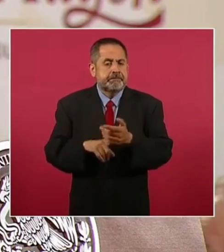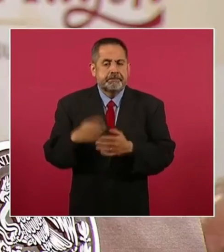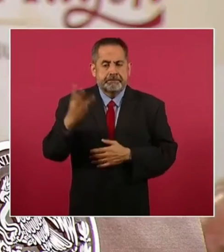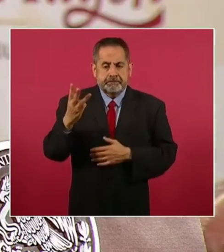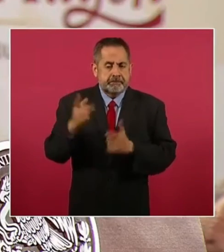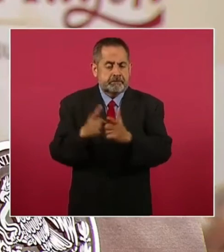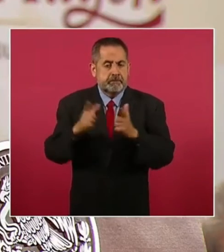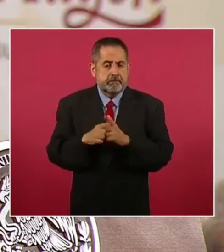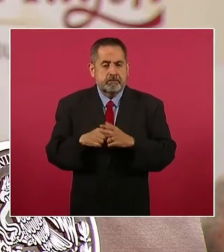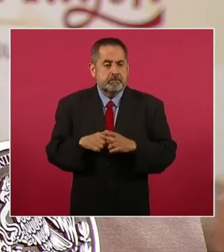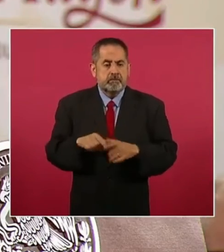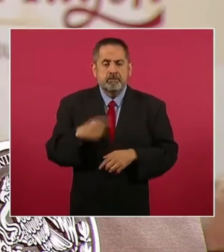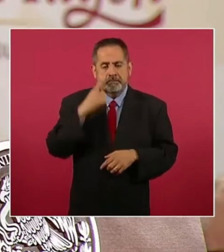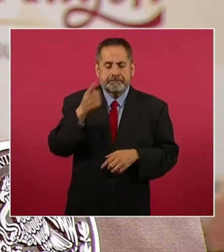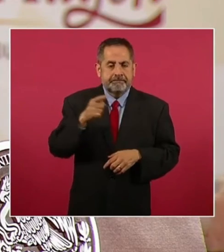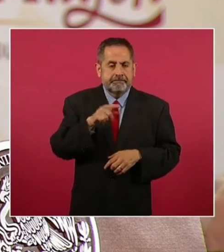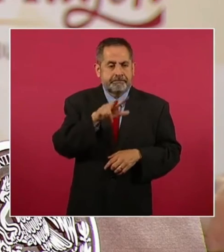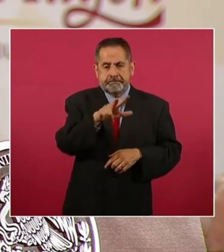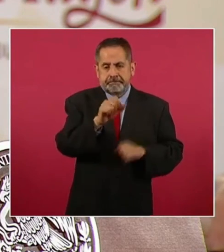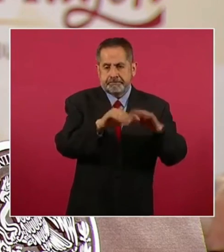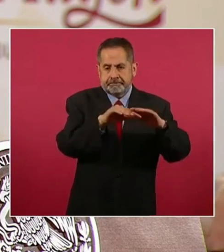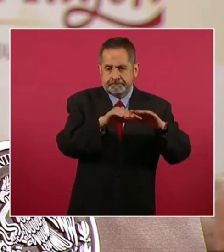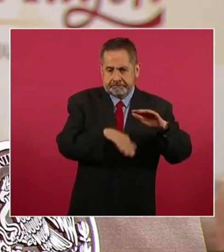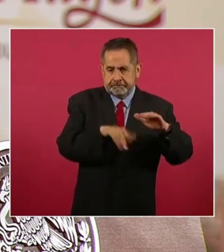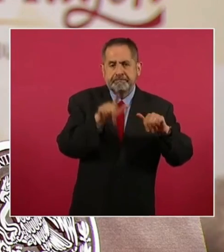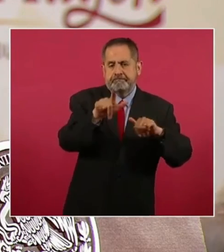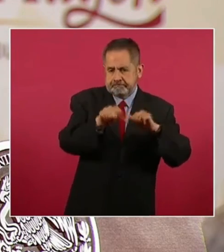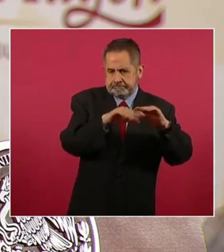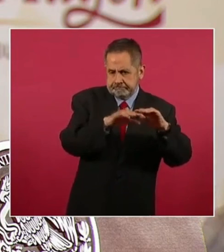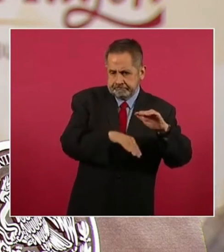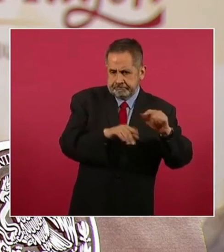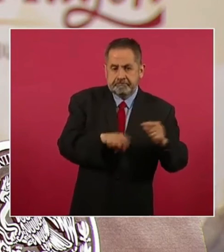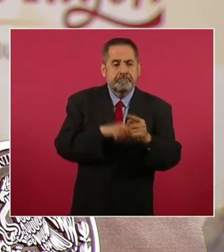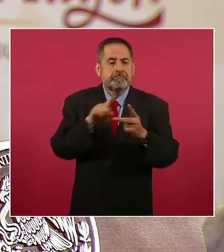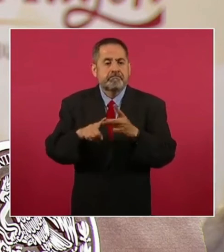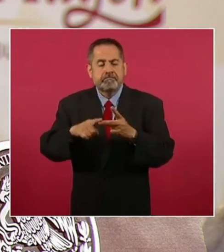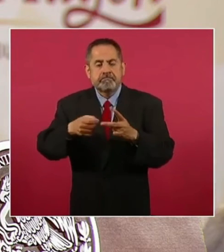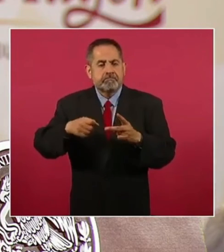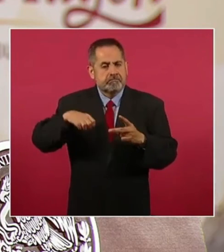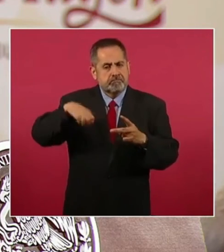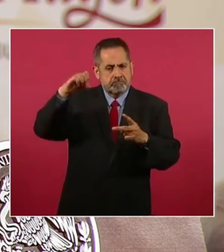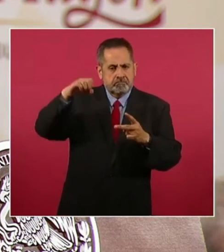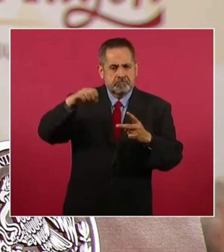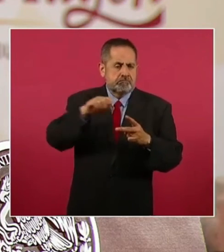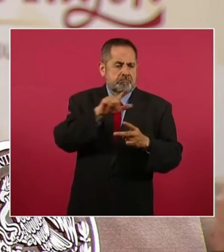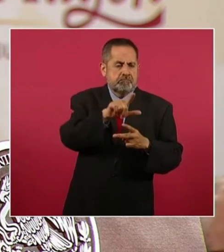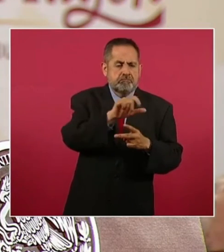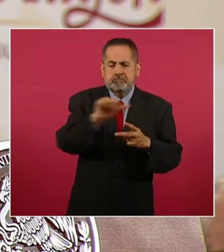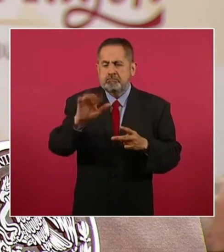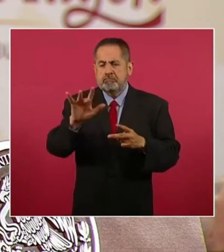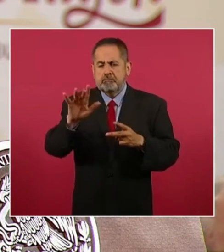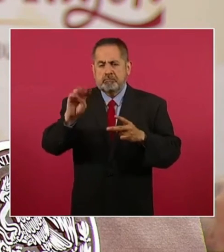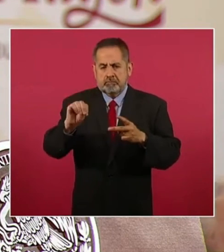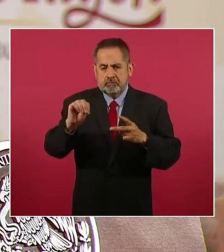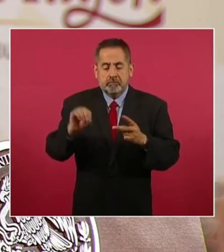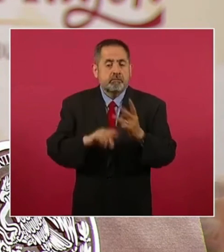categorías de edad: menores de edad, es decir, hasta los 17 años, personas adultas de los 17 a los 59 y